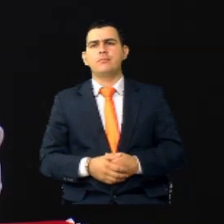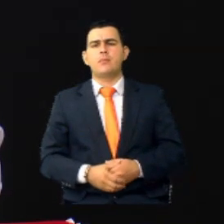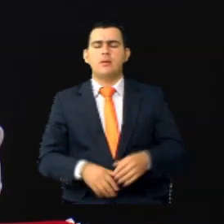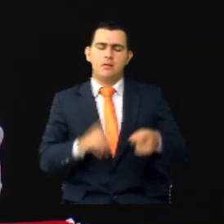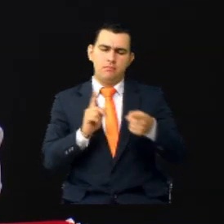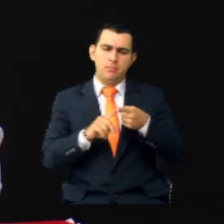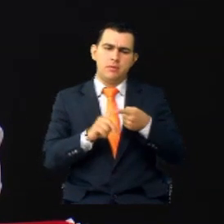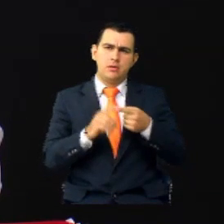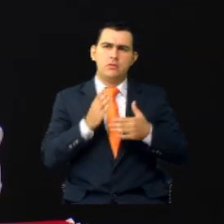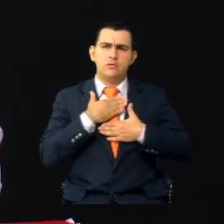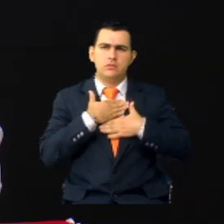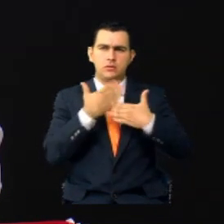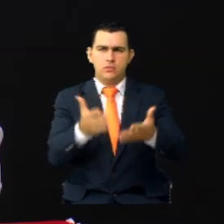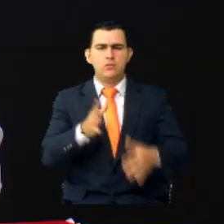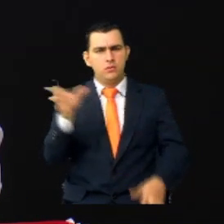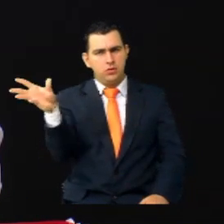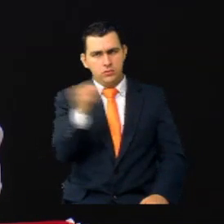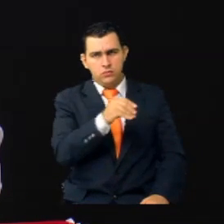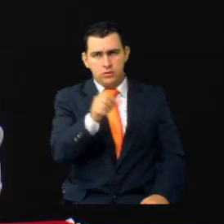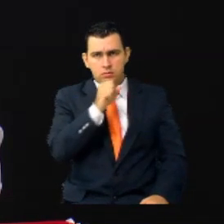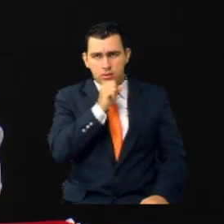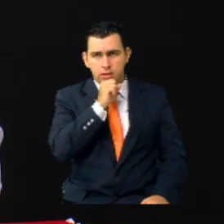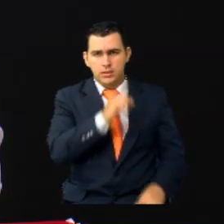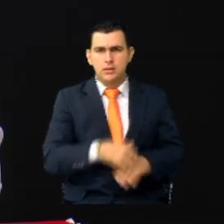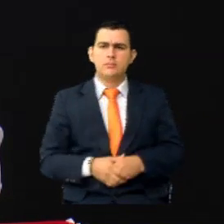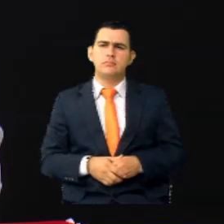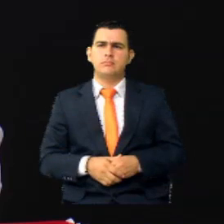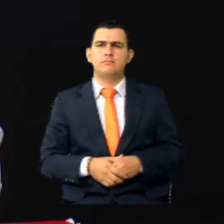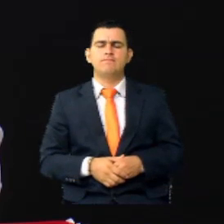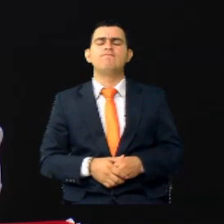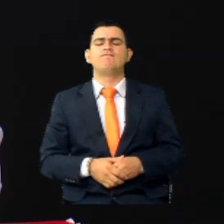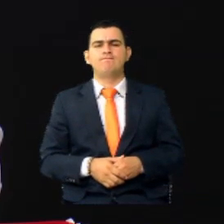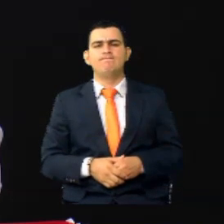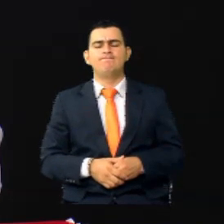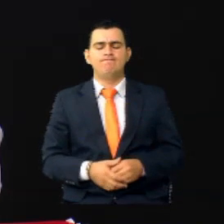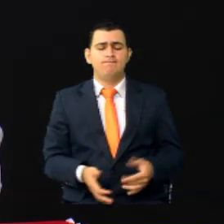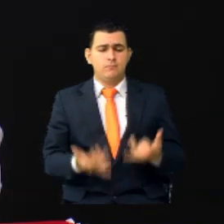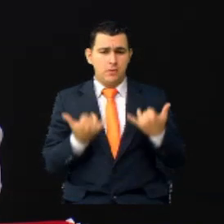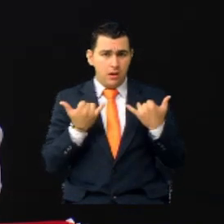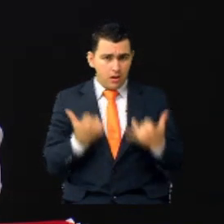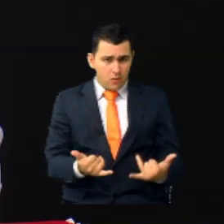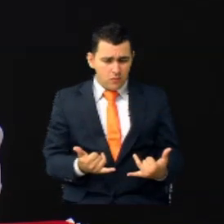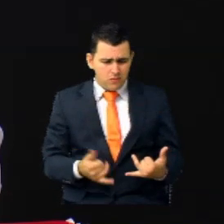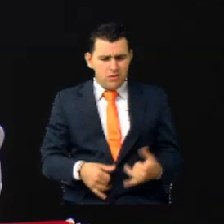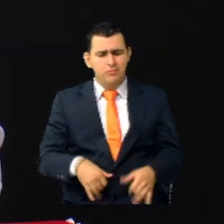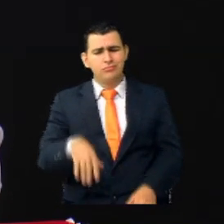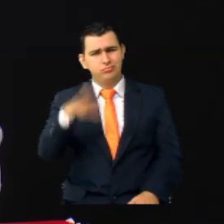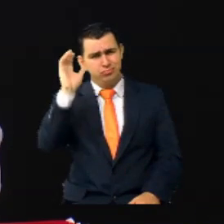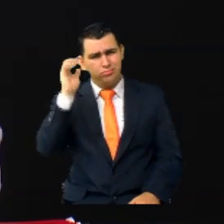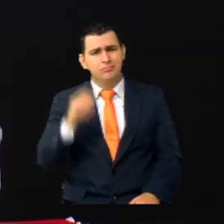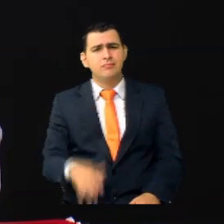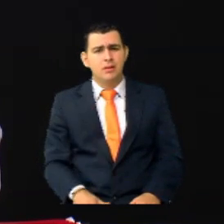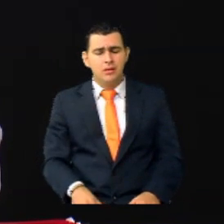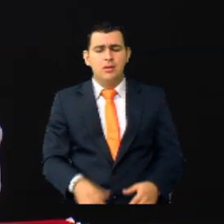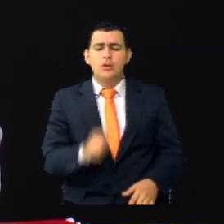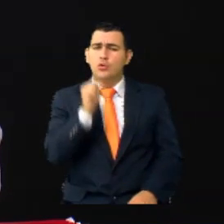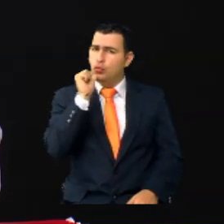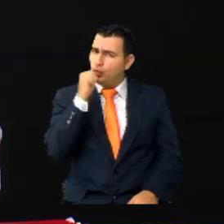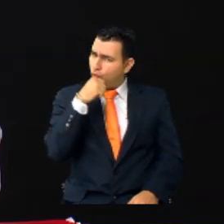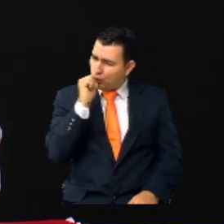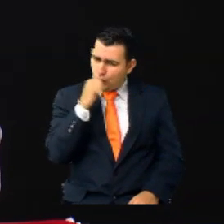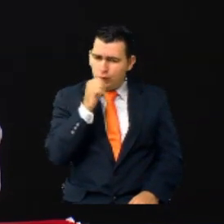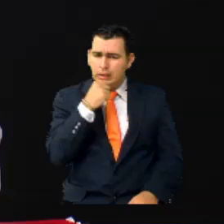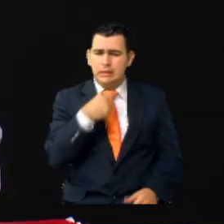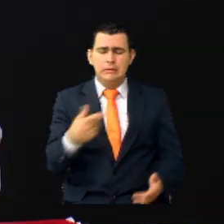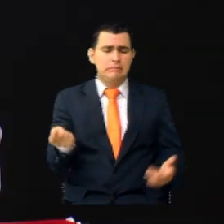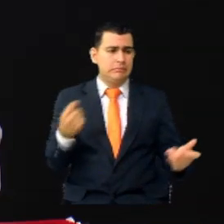saludarlo, saludar a Barranca Bermeja. Efectivamente, ese es uno de los flagelos que más acosan al comercio hoy en